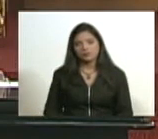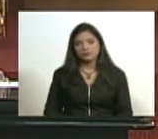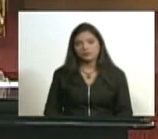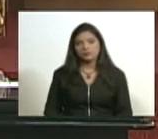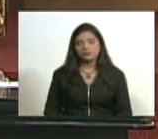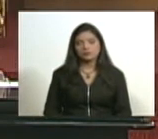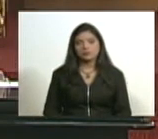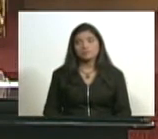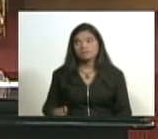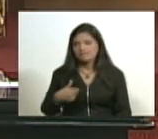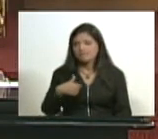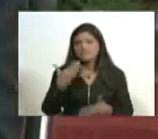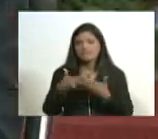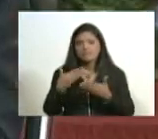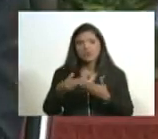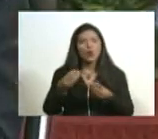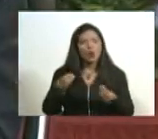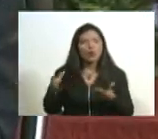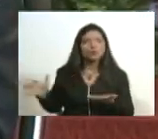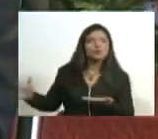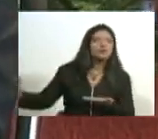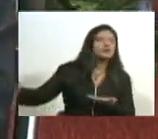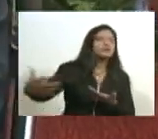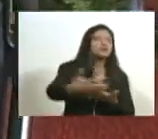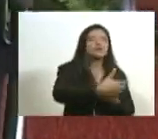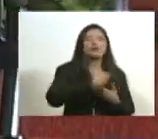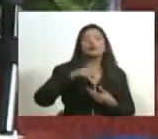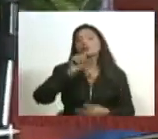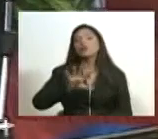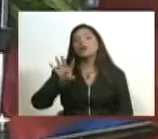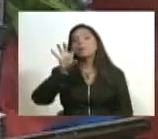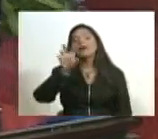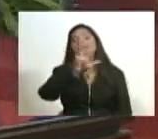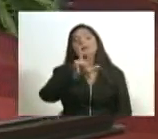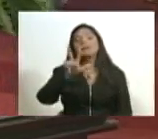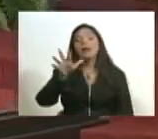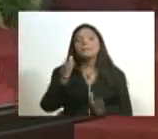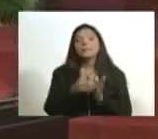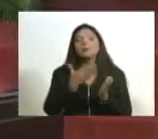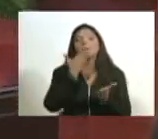Y yo fui testigo de cómo recogimos por todo el país más de 33.000 propuestas.